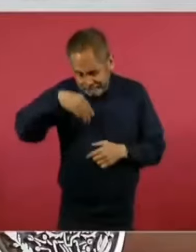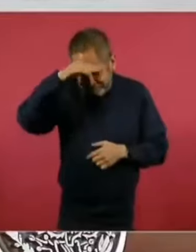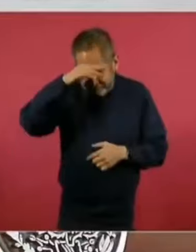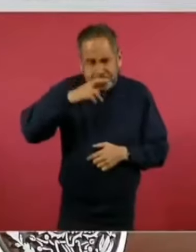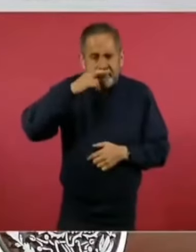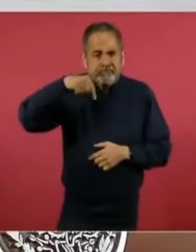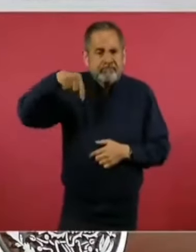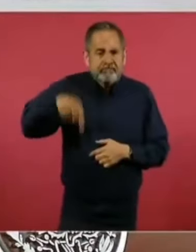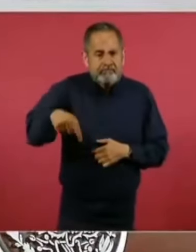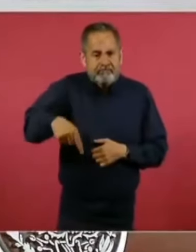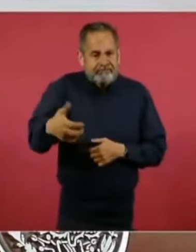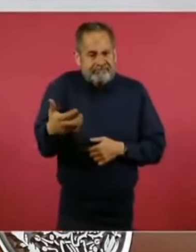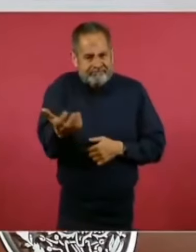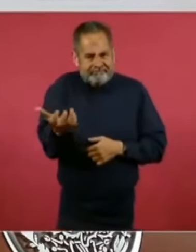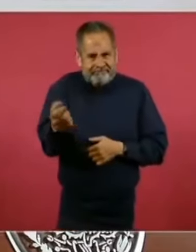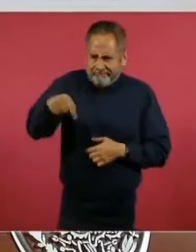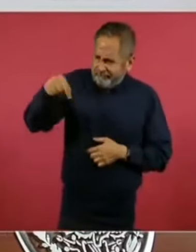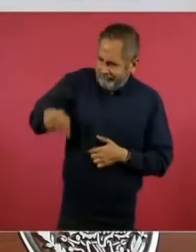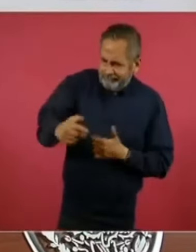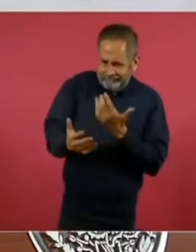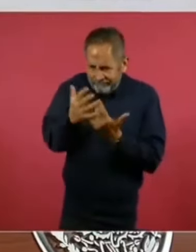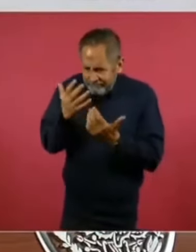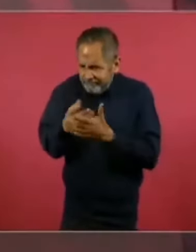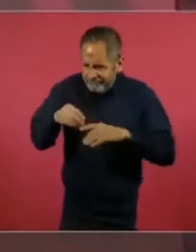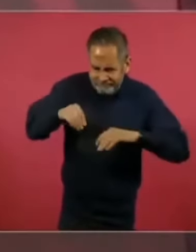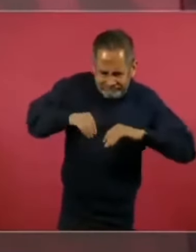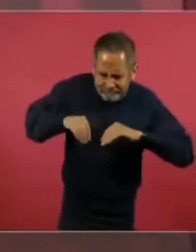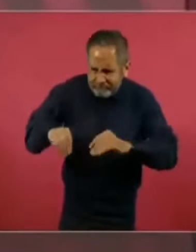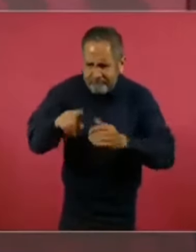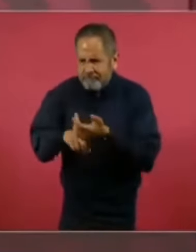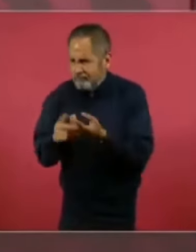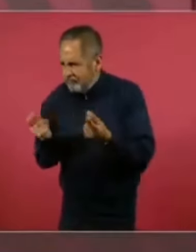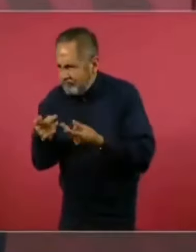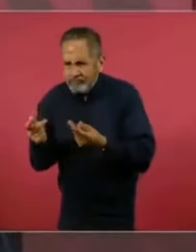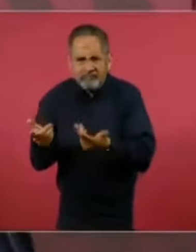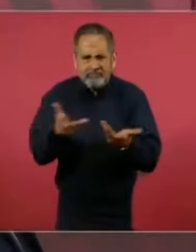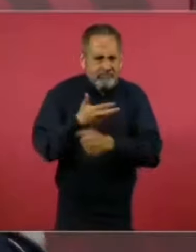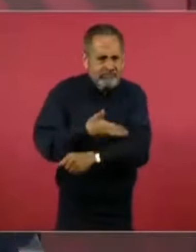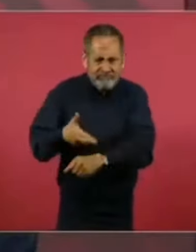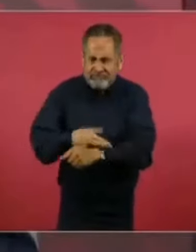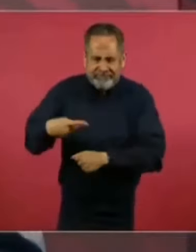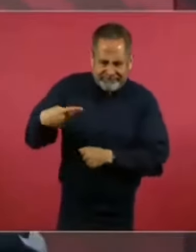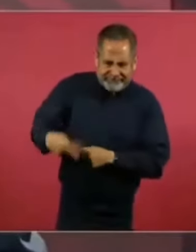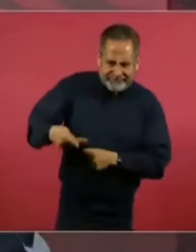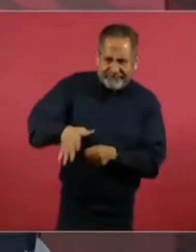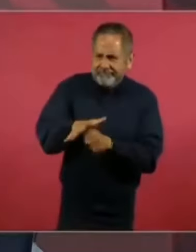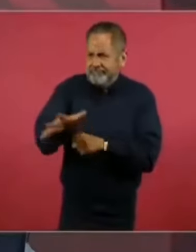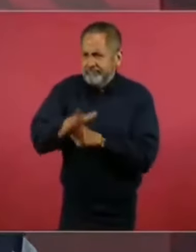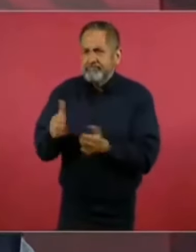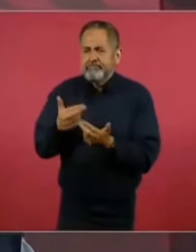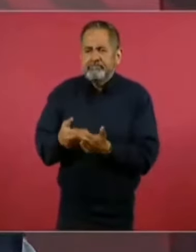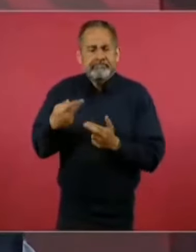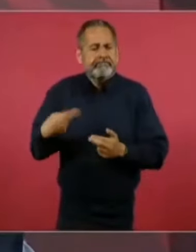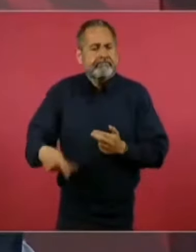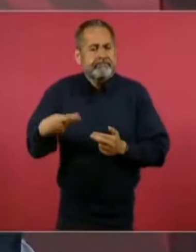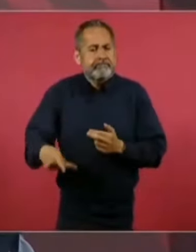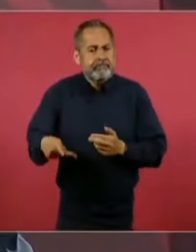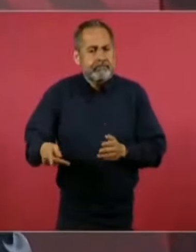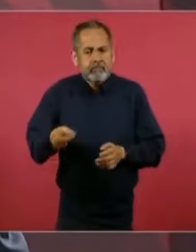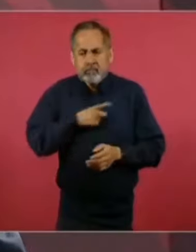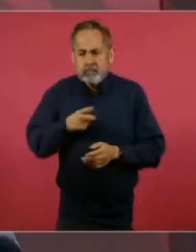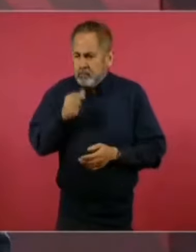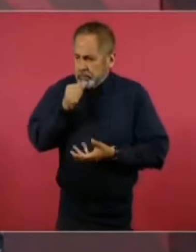es indispensable la autosuficiencia, buscar autosuficiencia alimentaria y